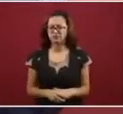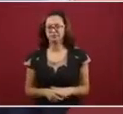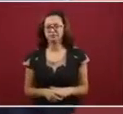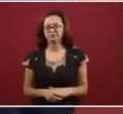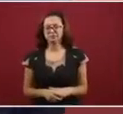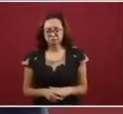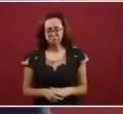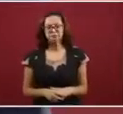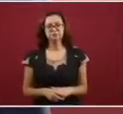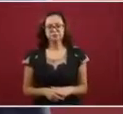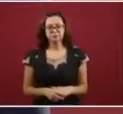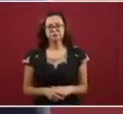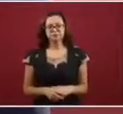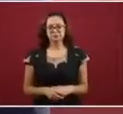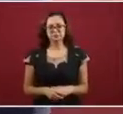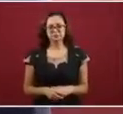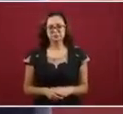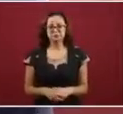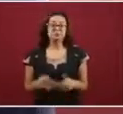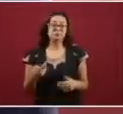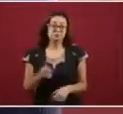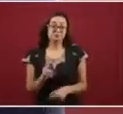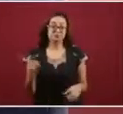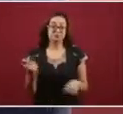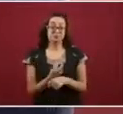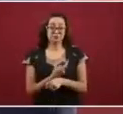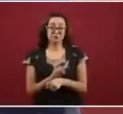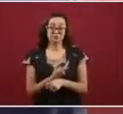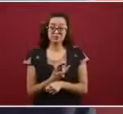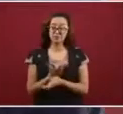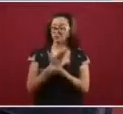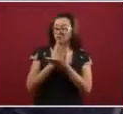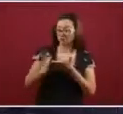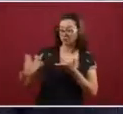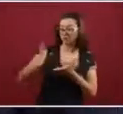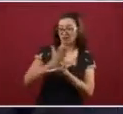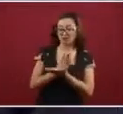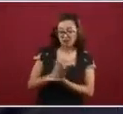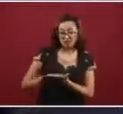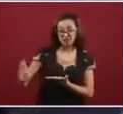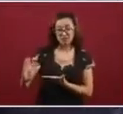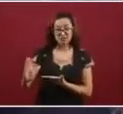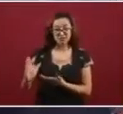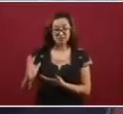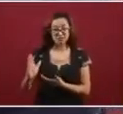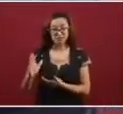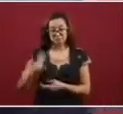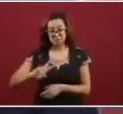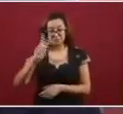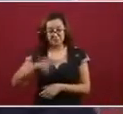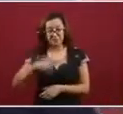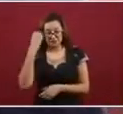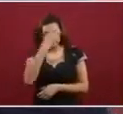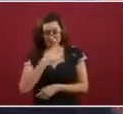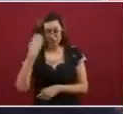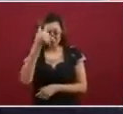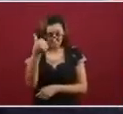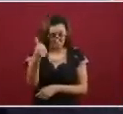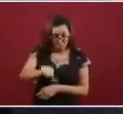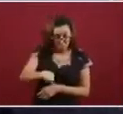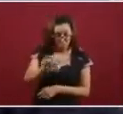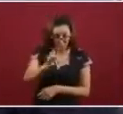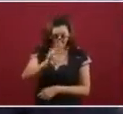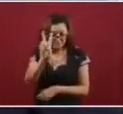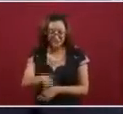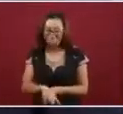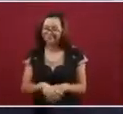Bueno, el rechazo que se hizo no fue por no pasar el examen.